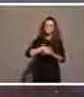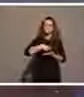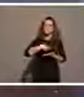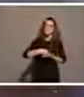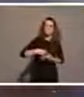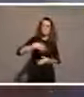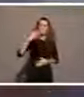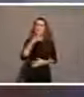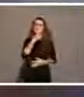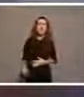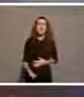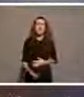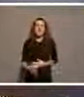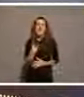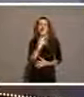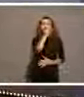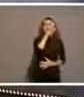porque cuatro